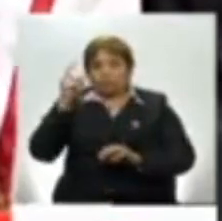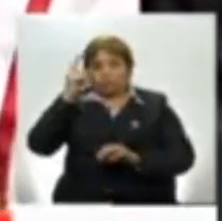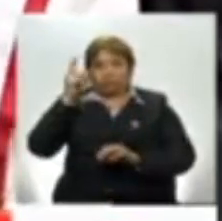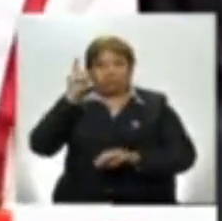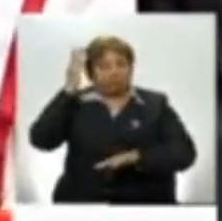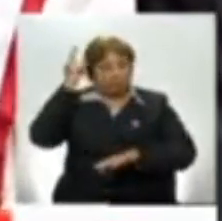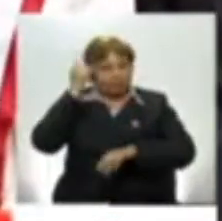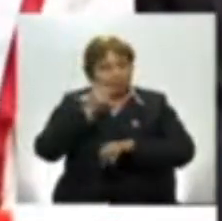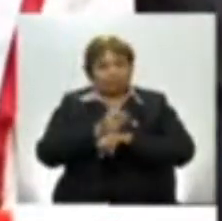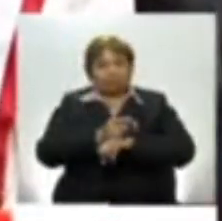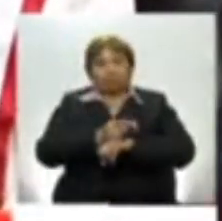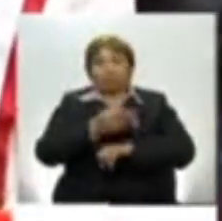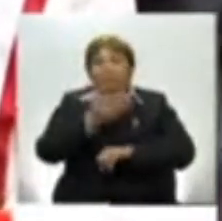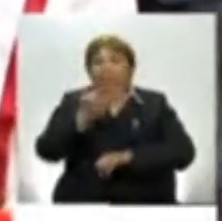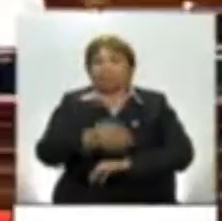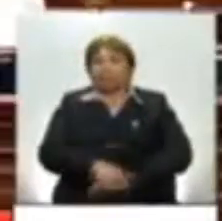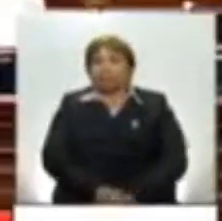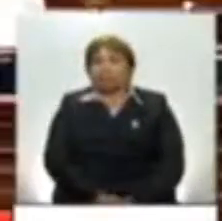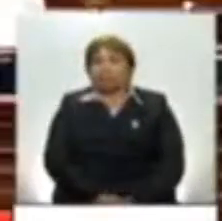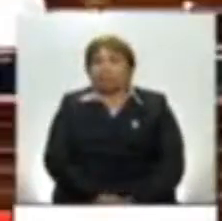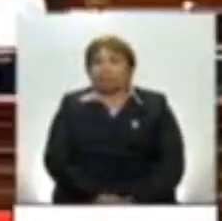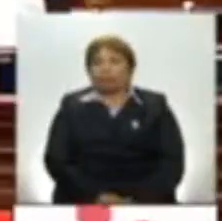él y la nación se lo demanden.